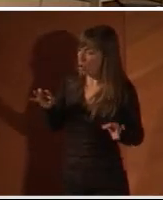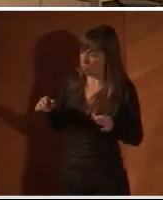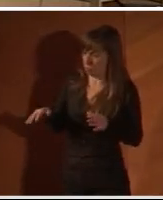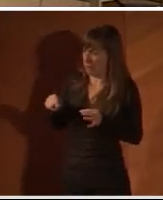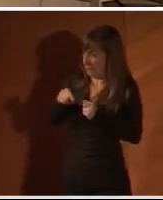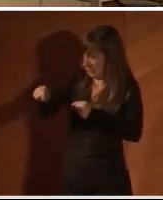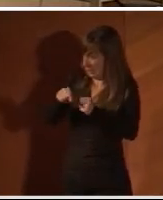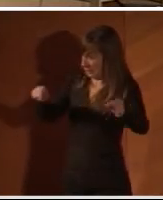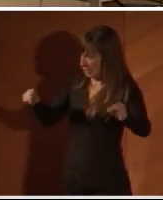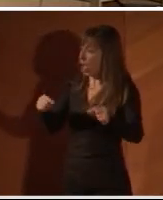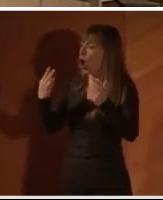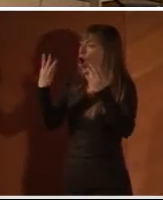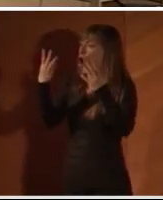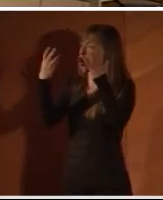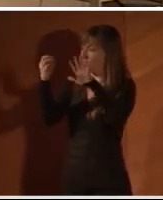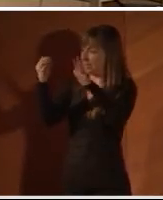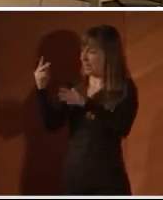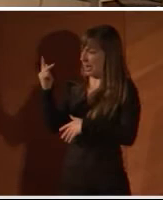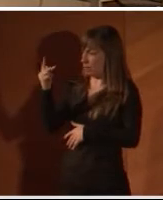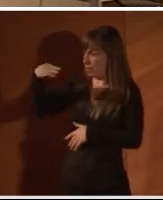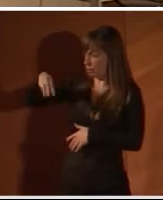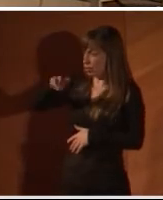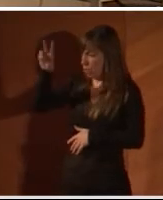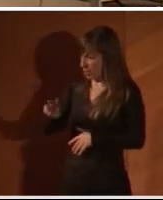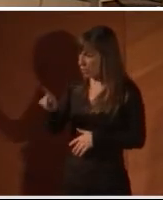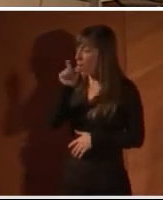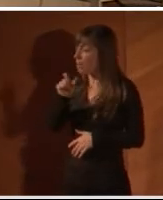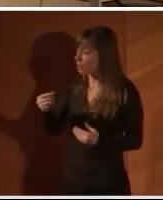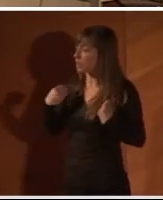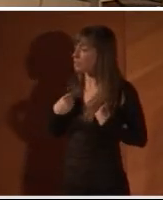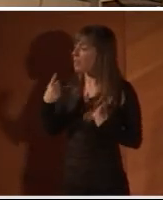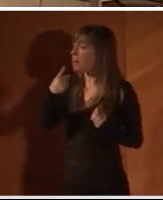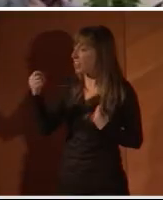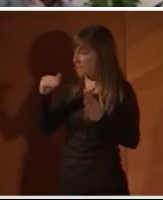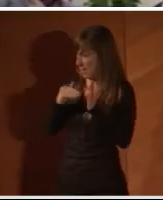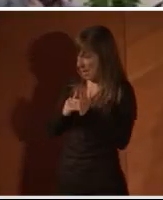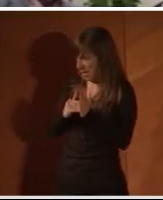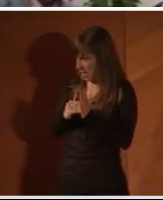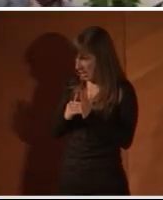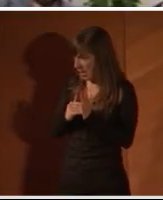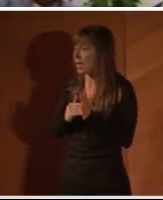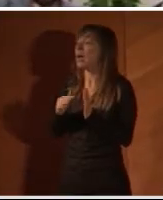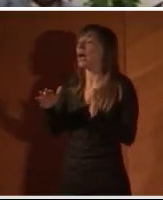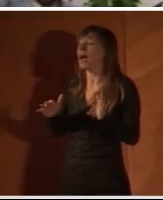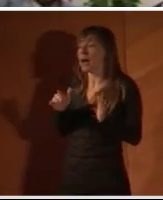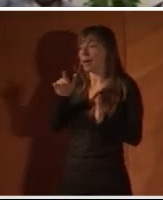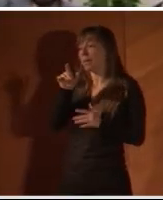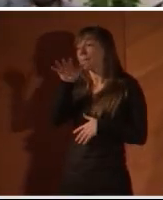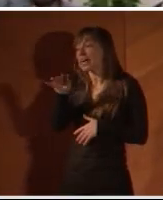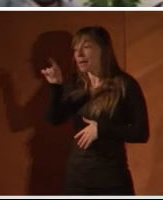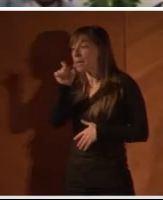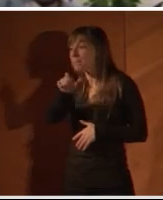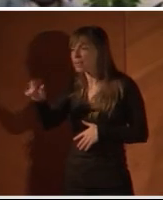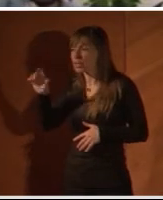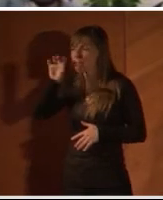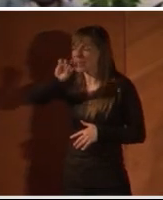80 kilómetros cuadrados, con 100.000 residentes de derecho y sobre todo con 120 nacionalidades